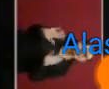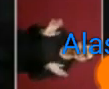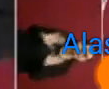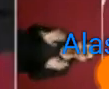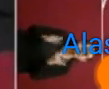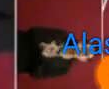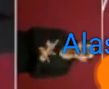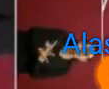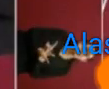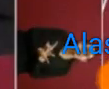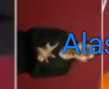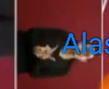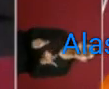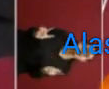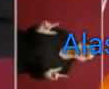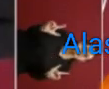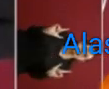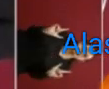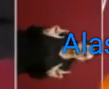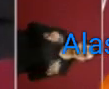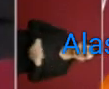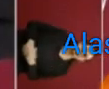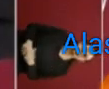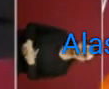Voto libre.